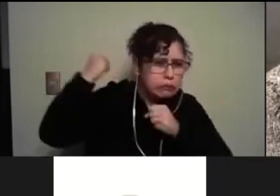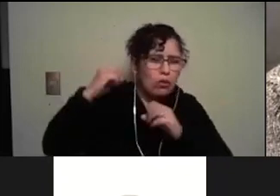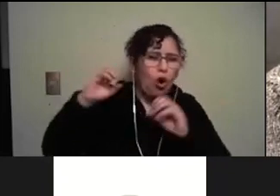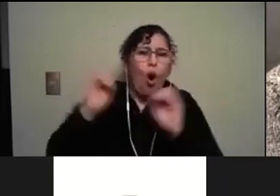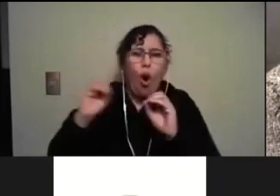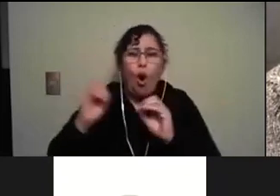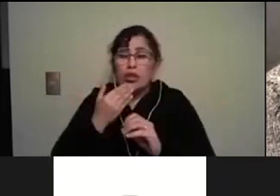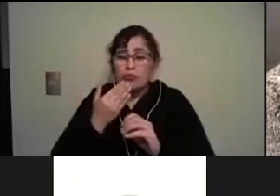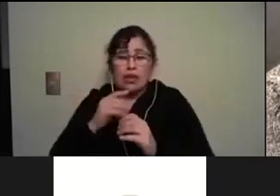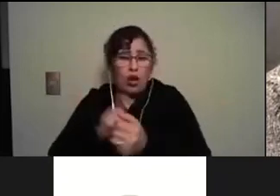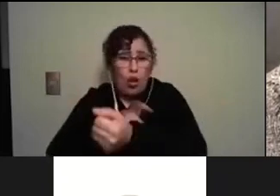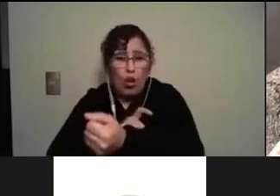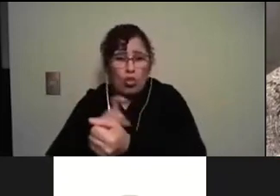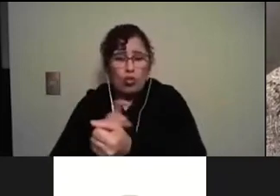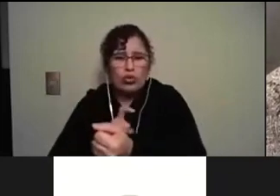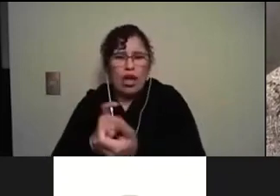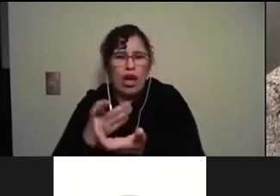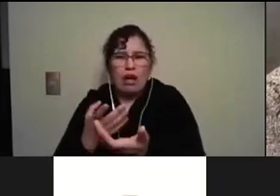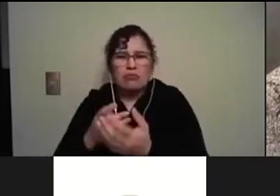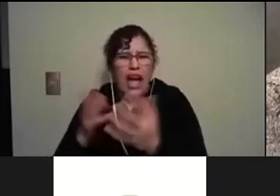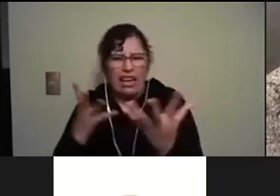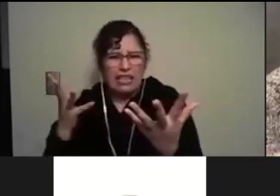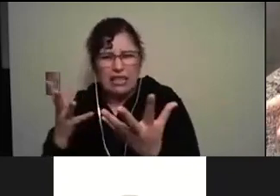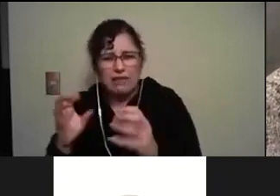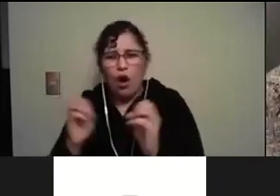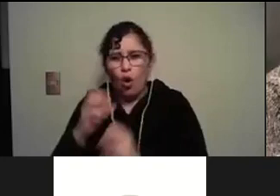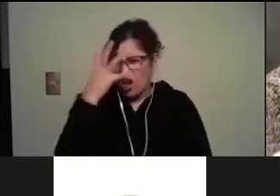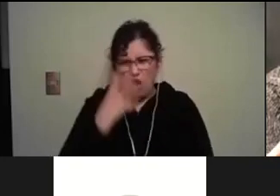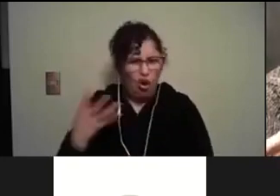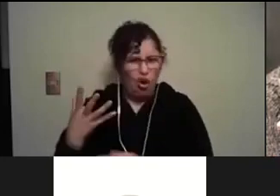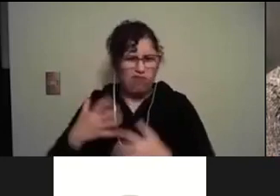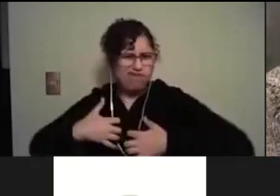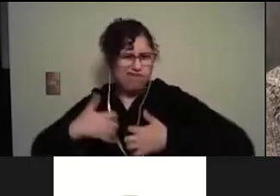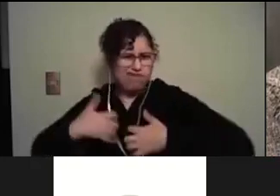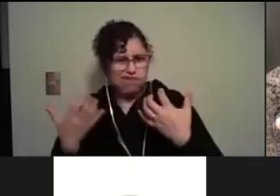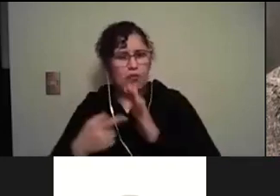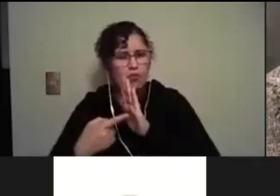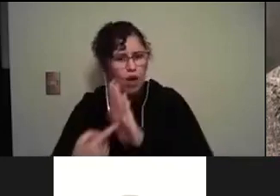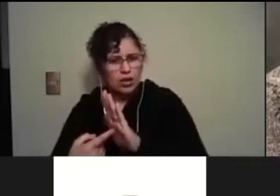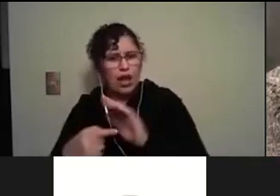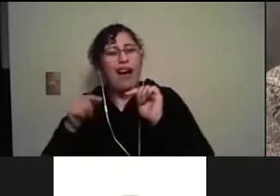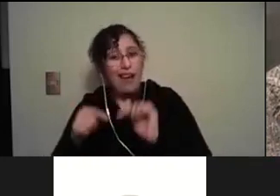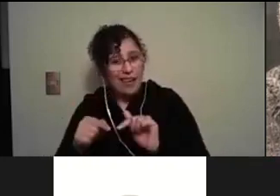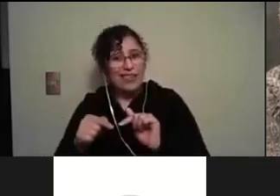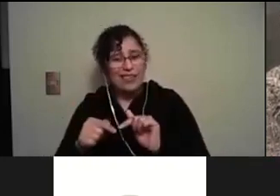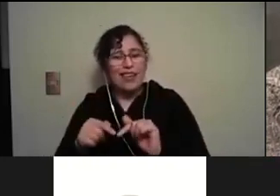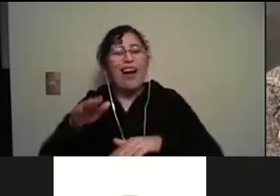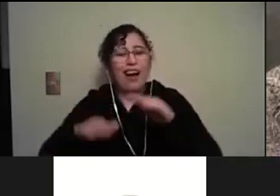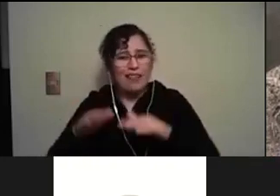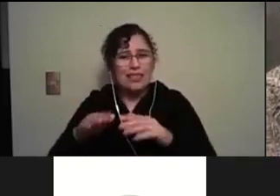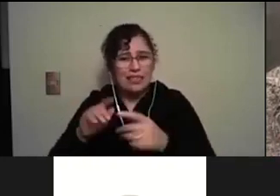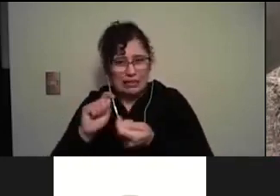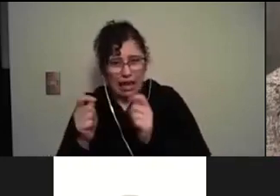cuando ya está demasiado enojón, ¿ya? Pero antes de eso hay una serie de cambios que prácticamente